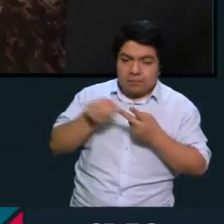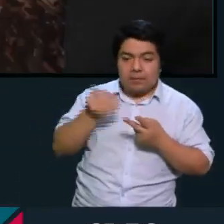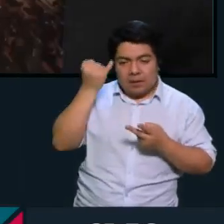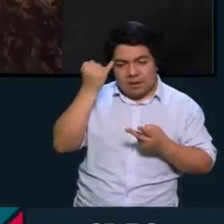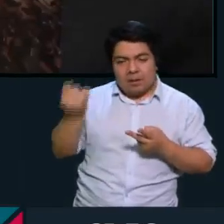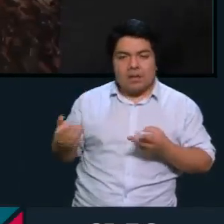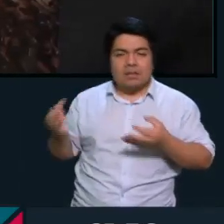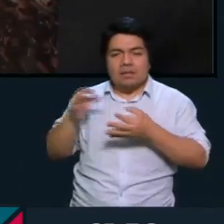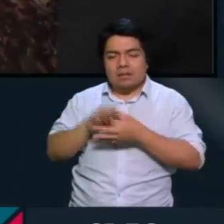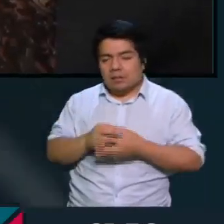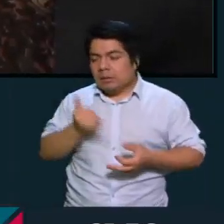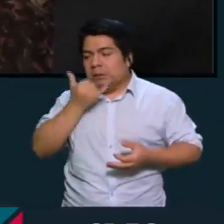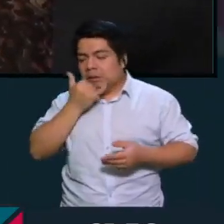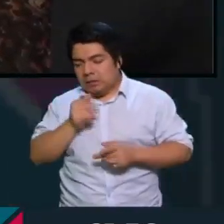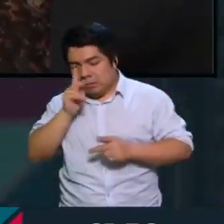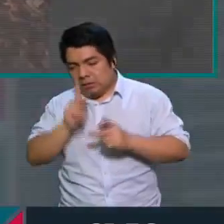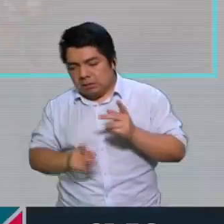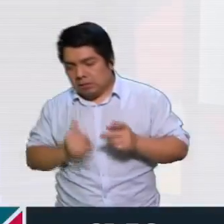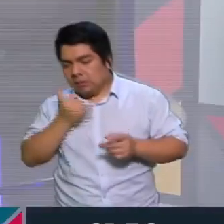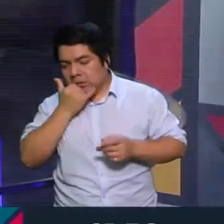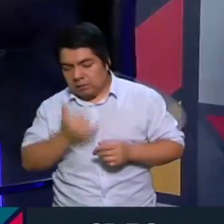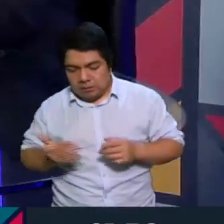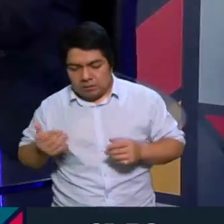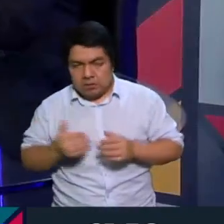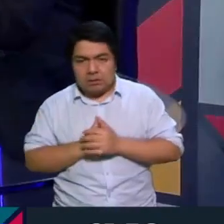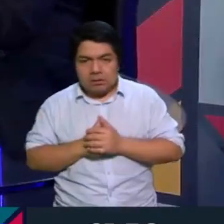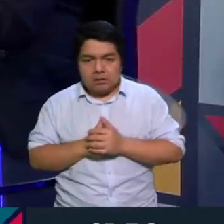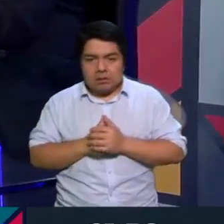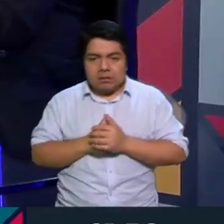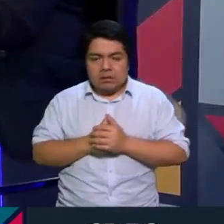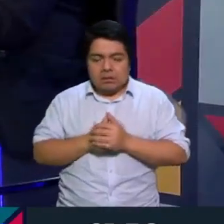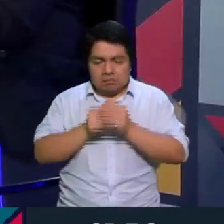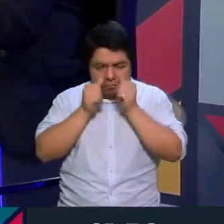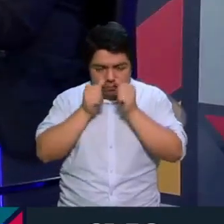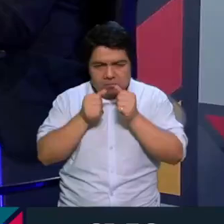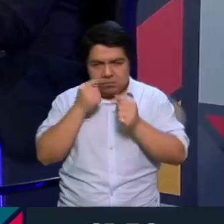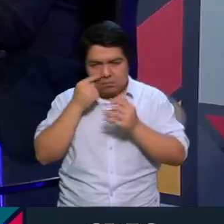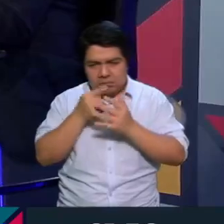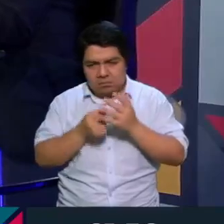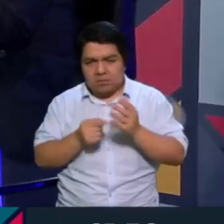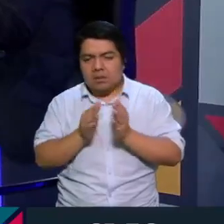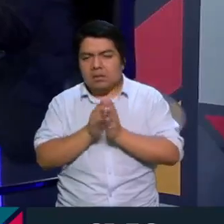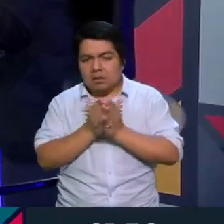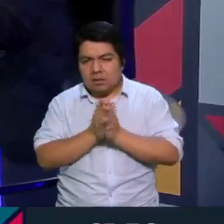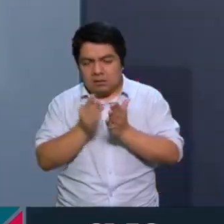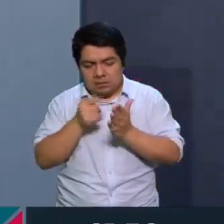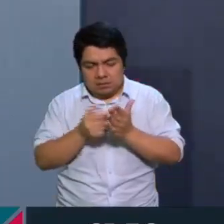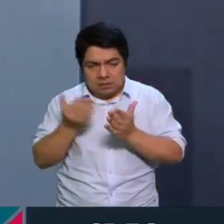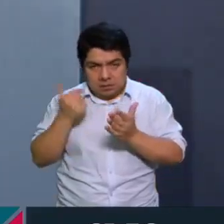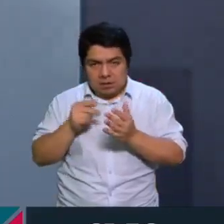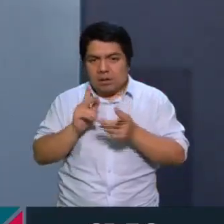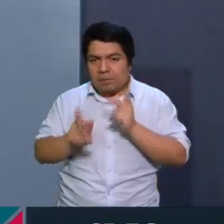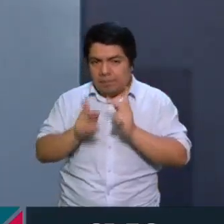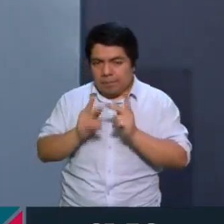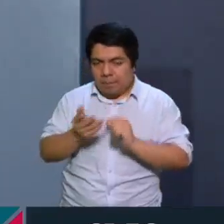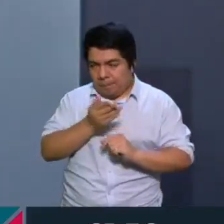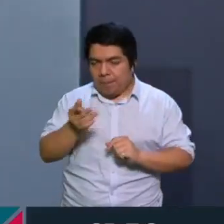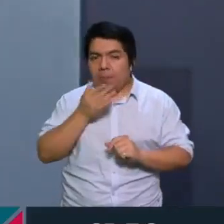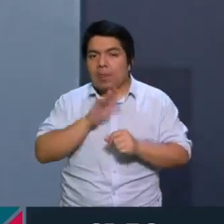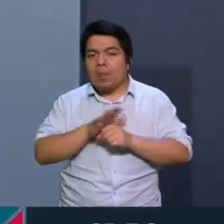que, perdón que te interrumpa, pero a mí me llama mucho la atención y algo que me gustó mucho de este libro, que decíamos antes y también se lo digo a la